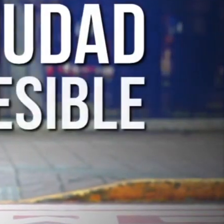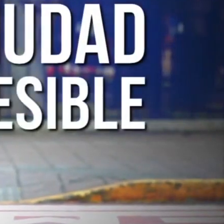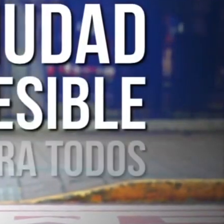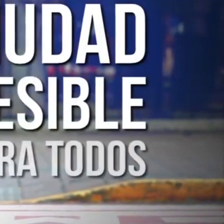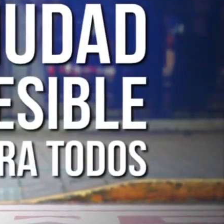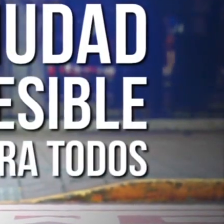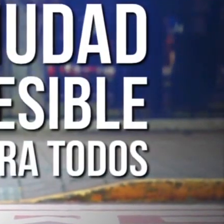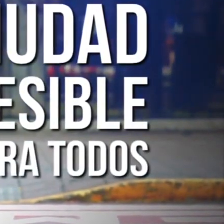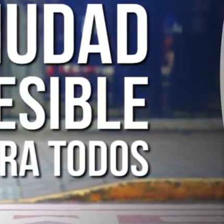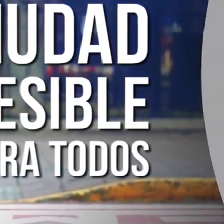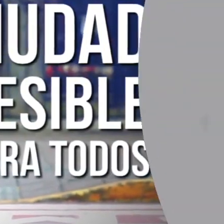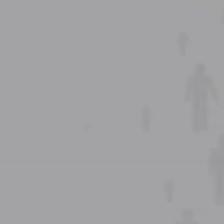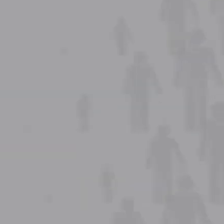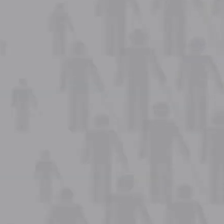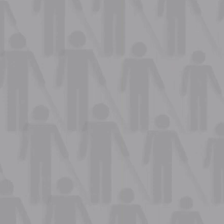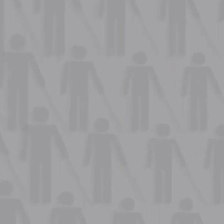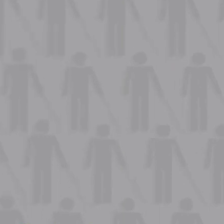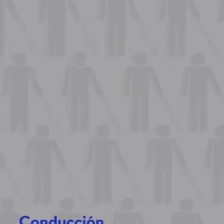¡Gracias!